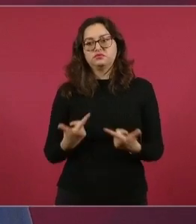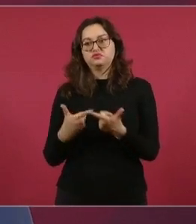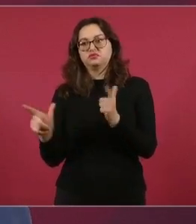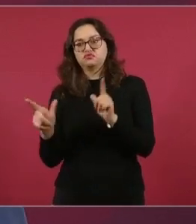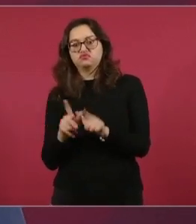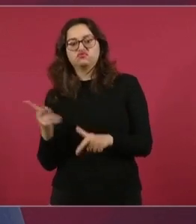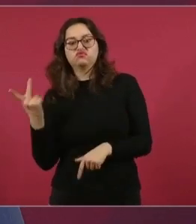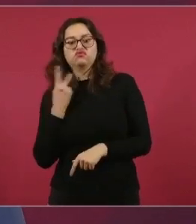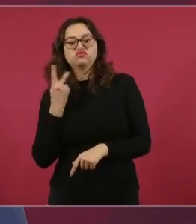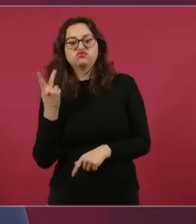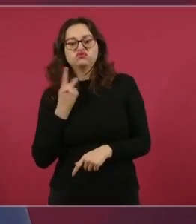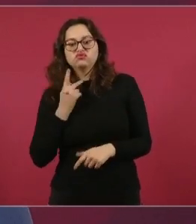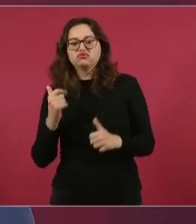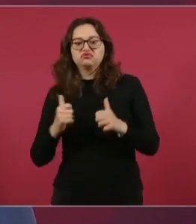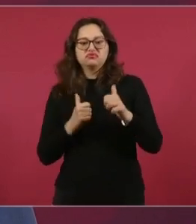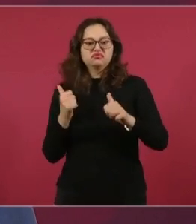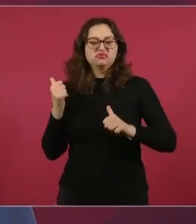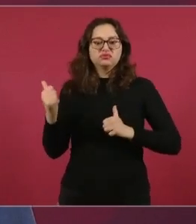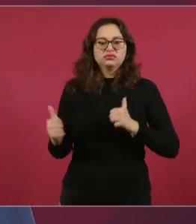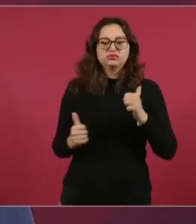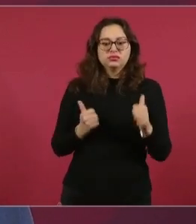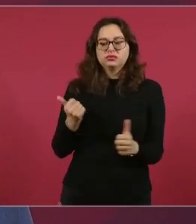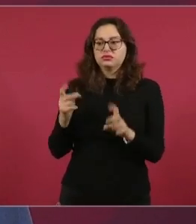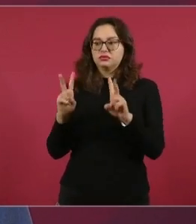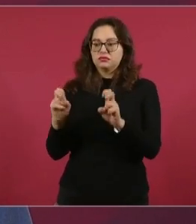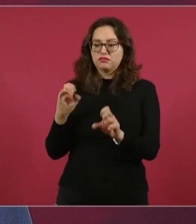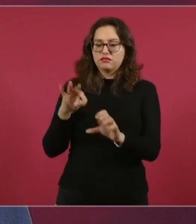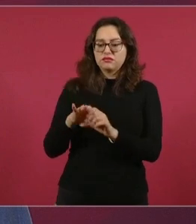partidista electoral.